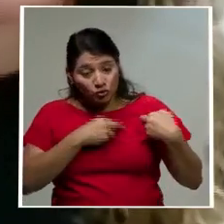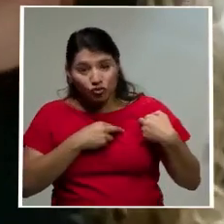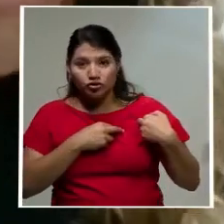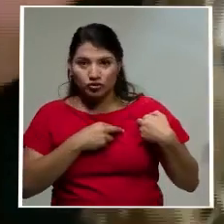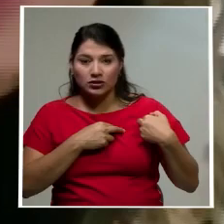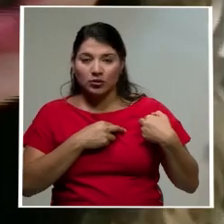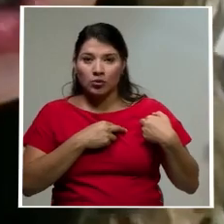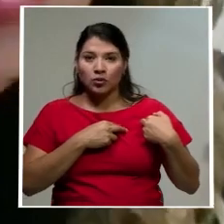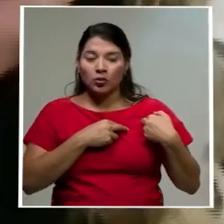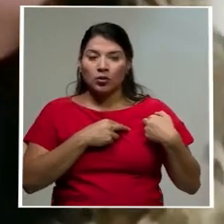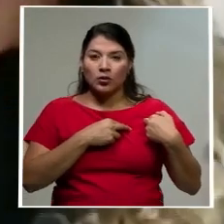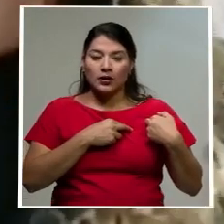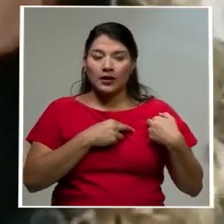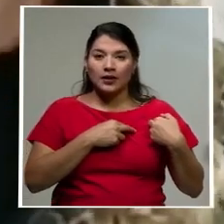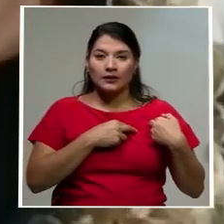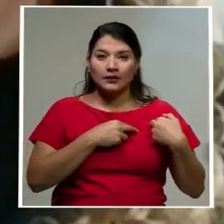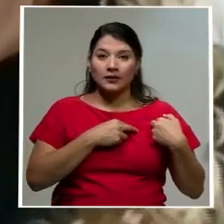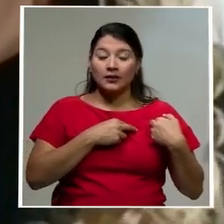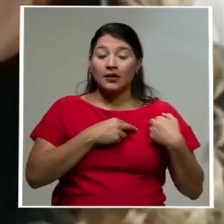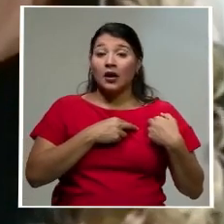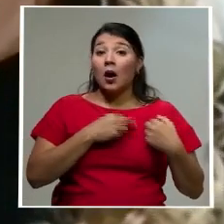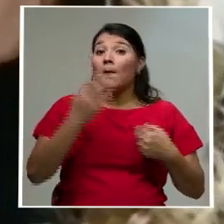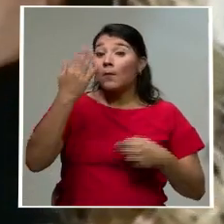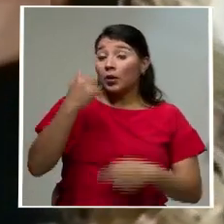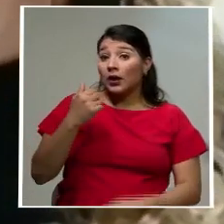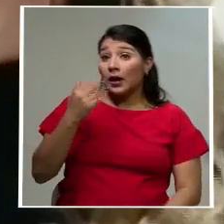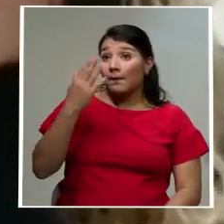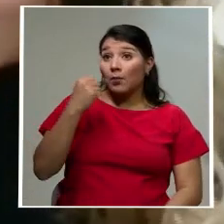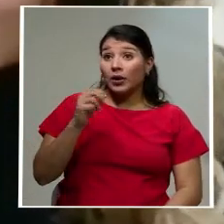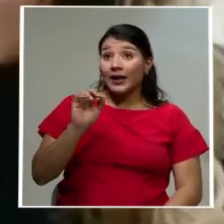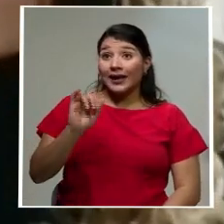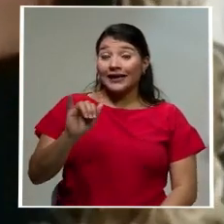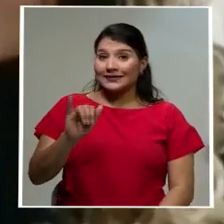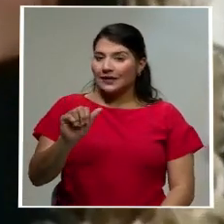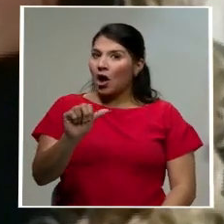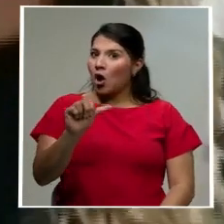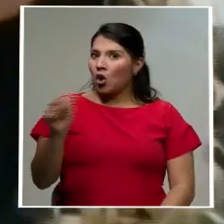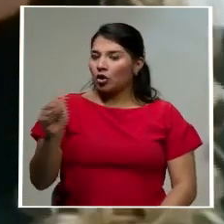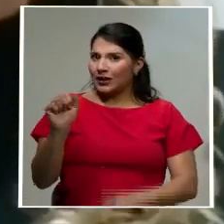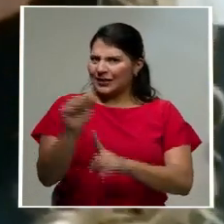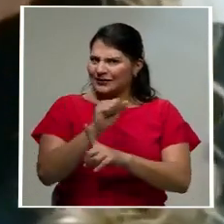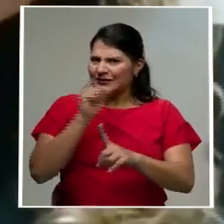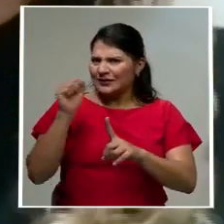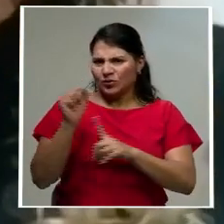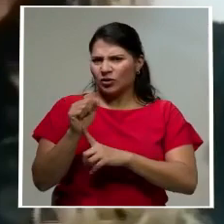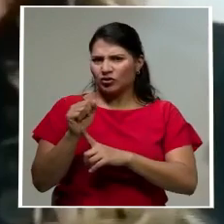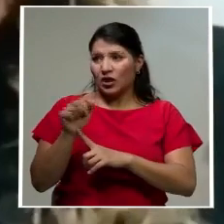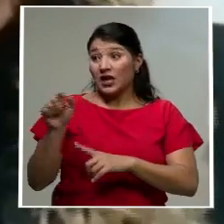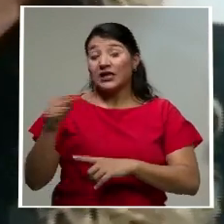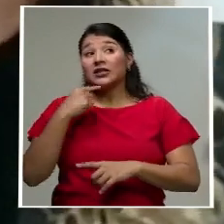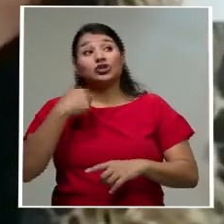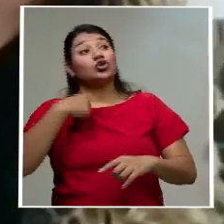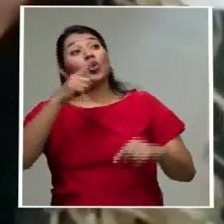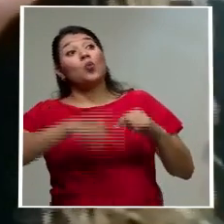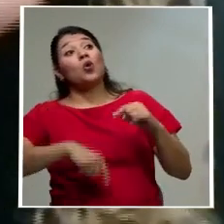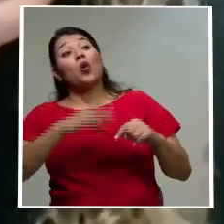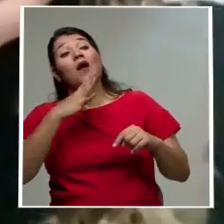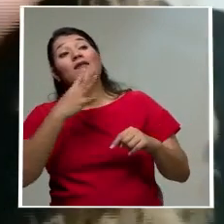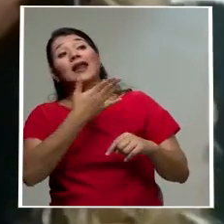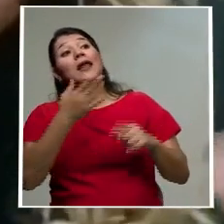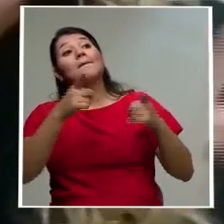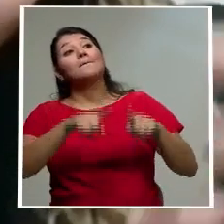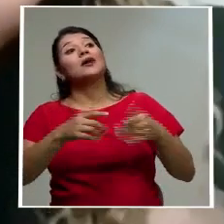que aceptó, porque esa fue otra de las barbaridades que dice que ella no puede dar cuenta de lo que sucedió antes.